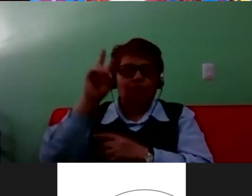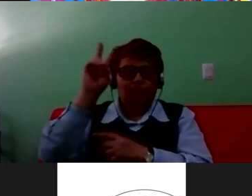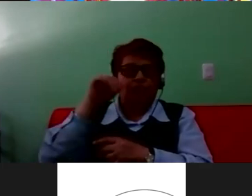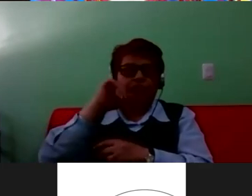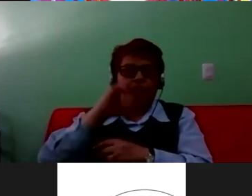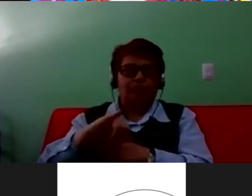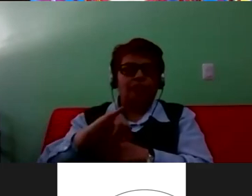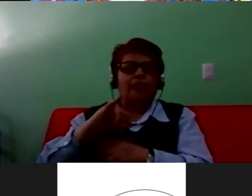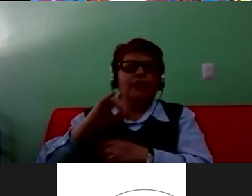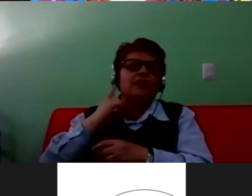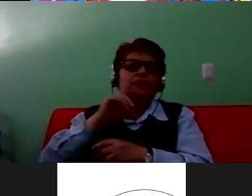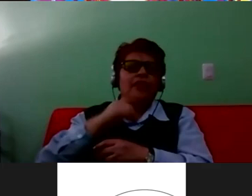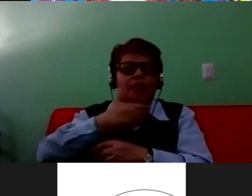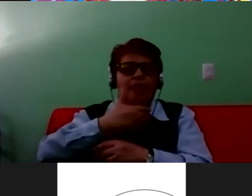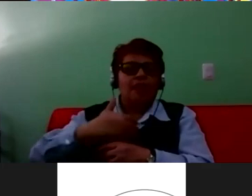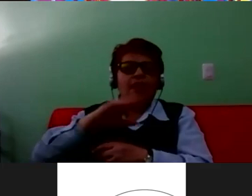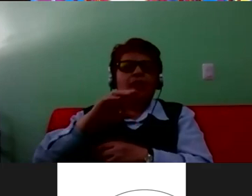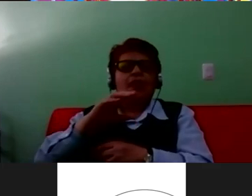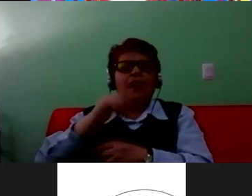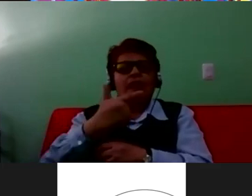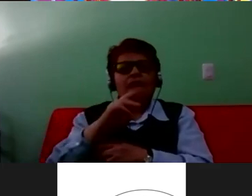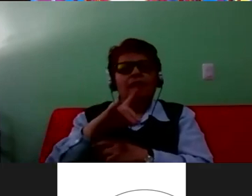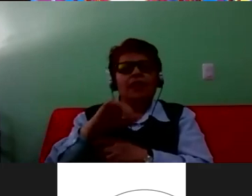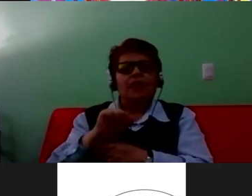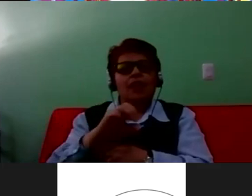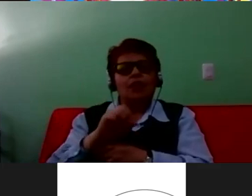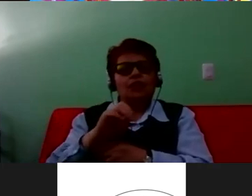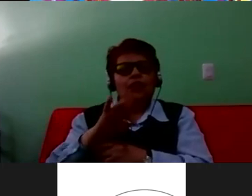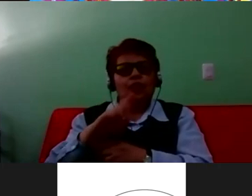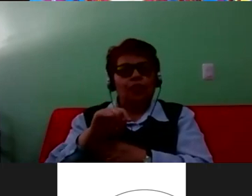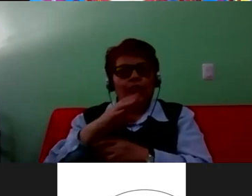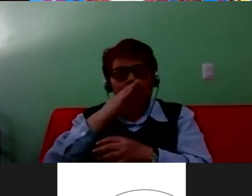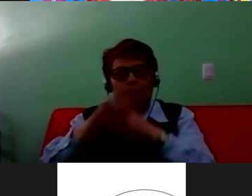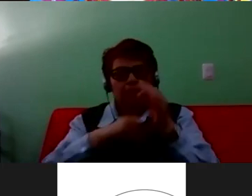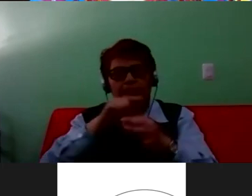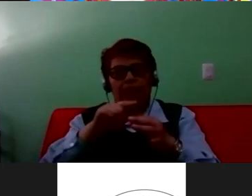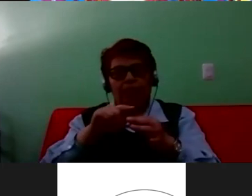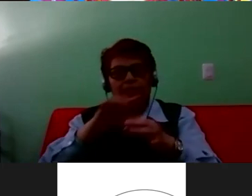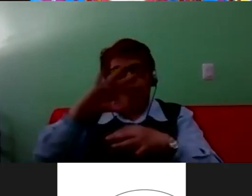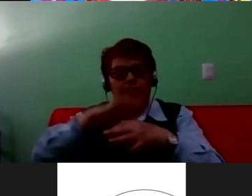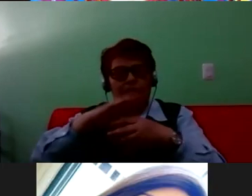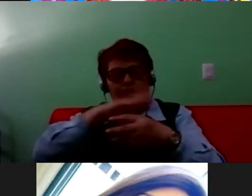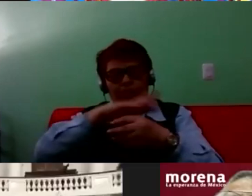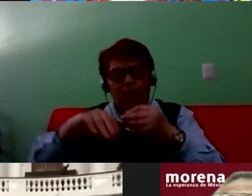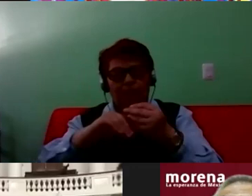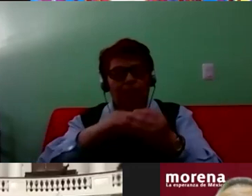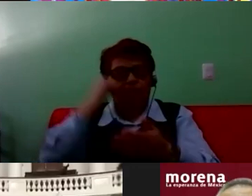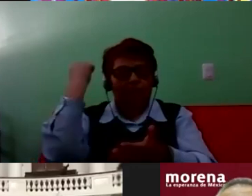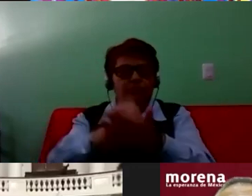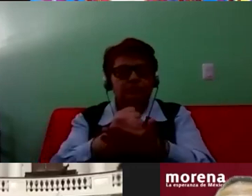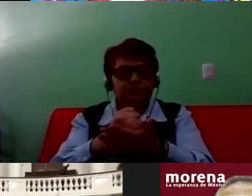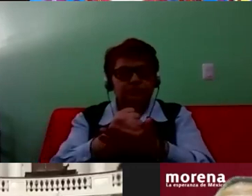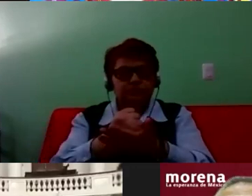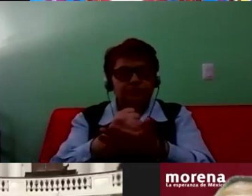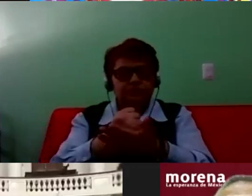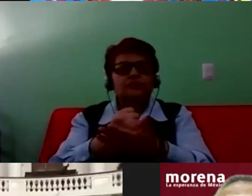Diputada Gabriela Osorio, le comunico que fue aprobado por